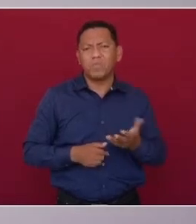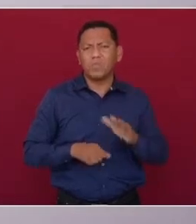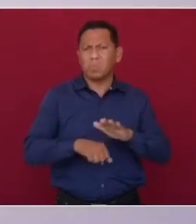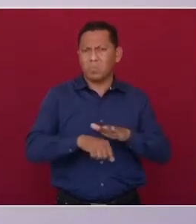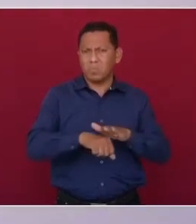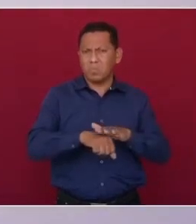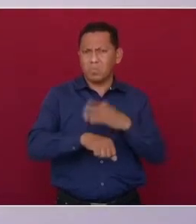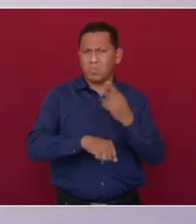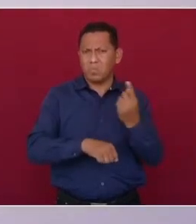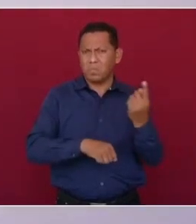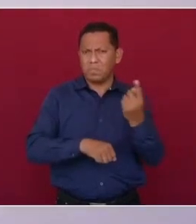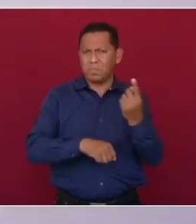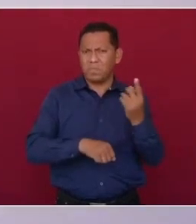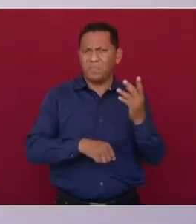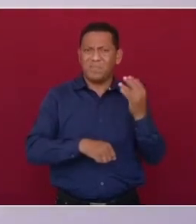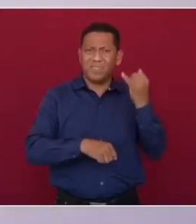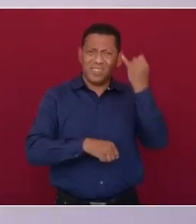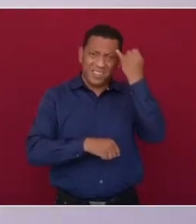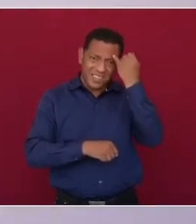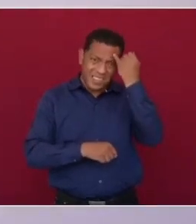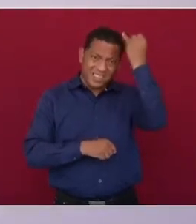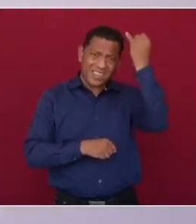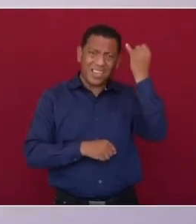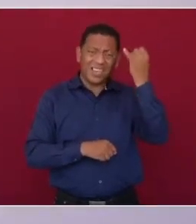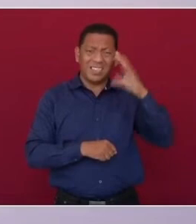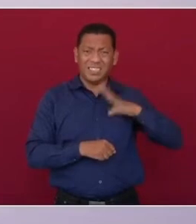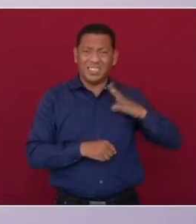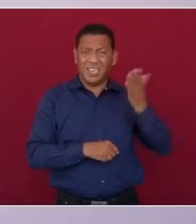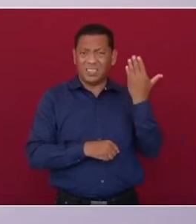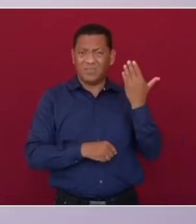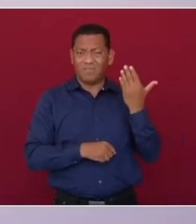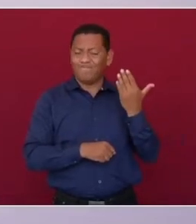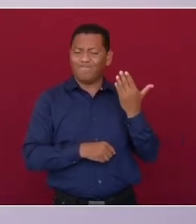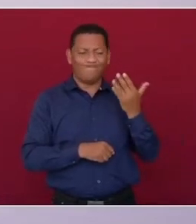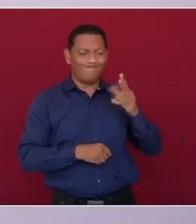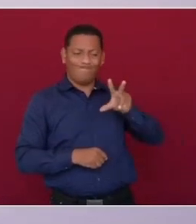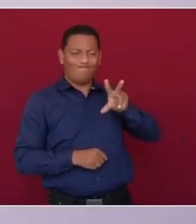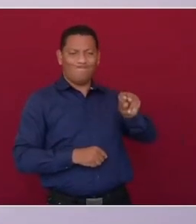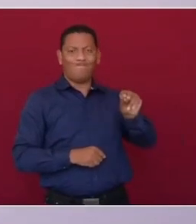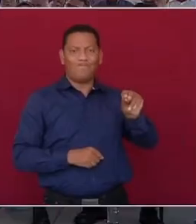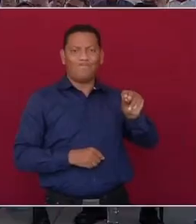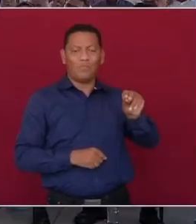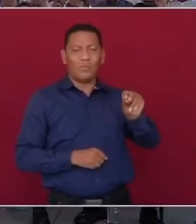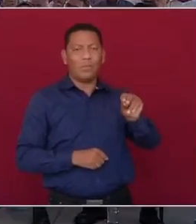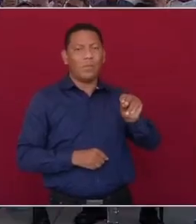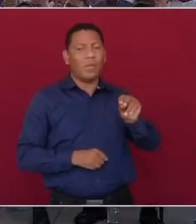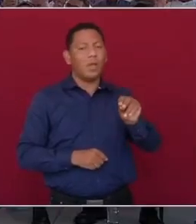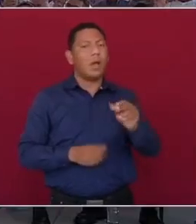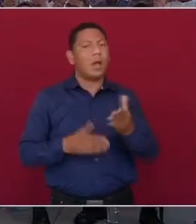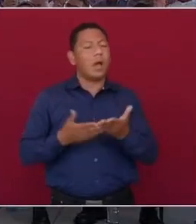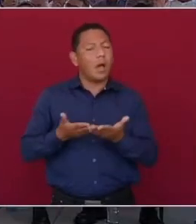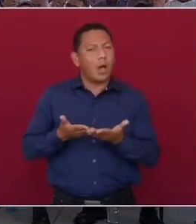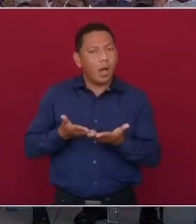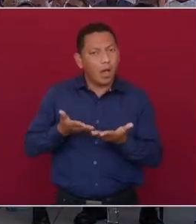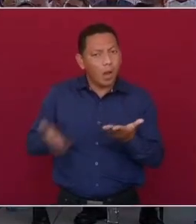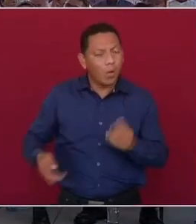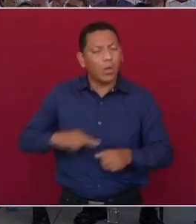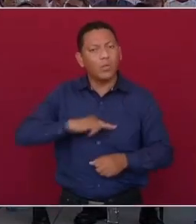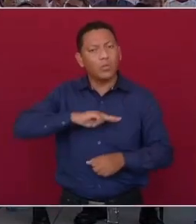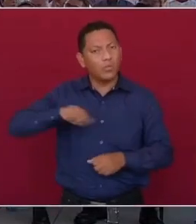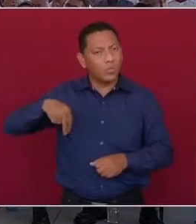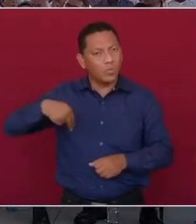porque se tenía esa idea. No, lo que tenemos que